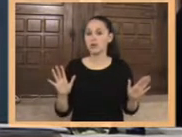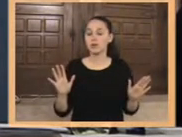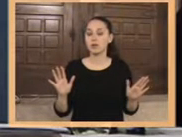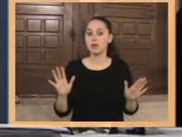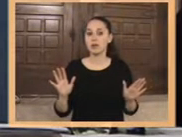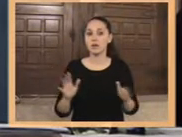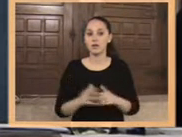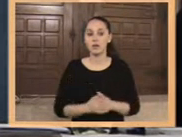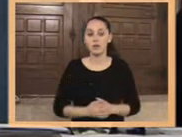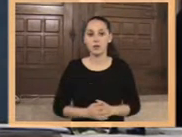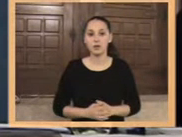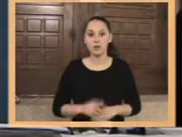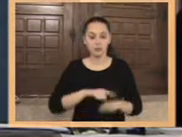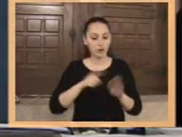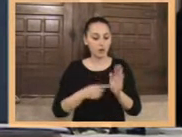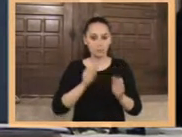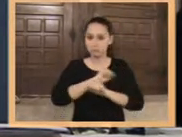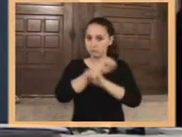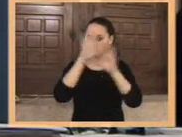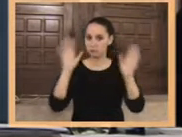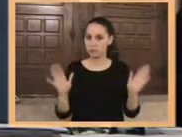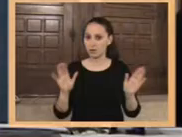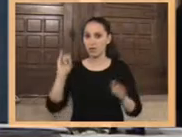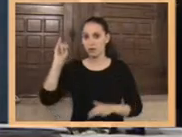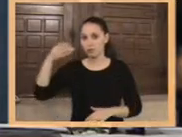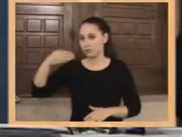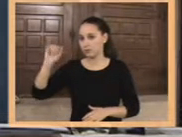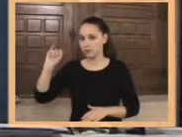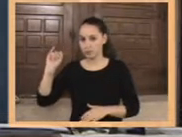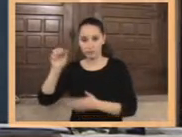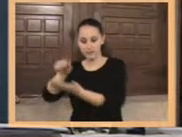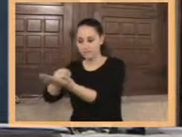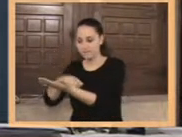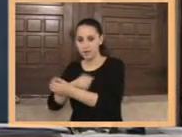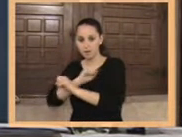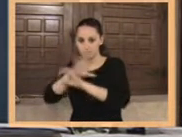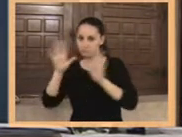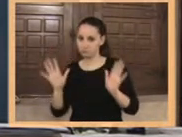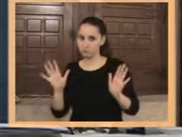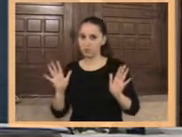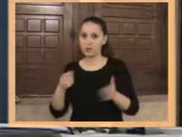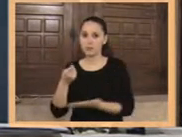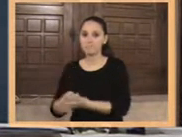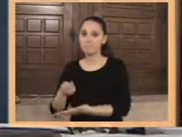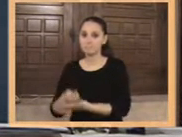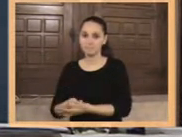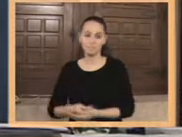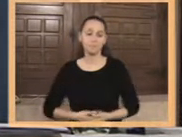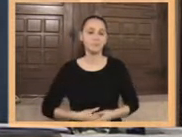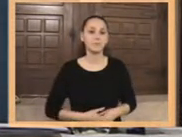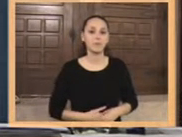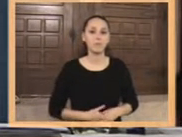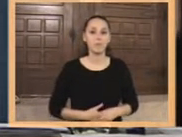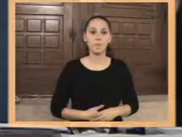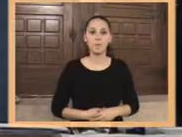relativa al impuesto de bienes inmuebles sobre la exención de esos impuestos. Con lo cual, a partir de ahí, cualquier otra pretensión ya